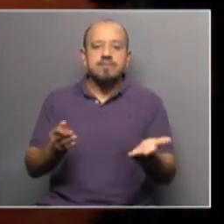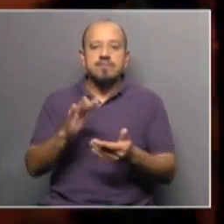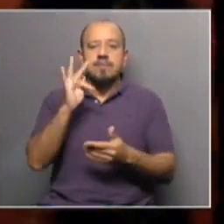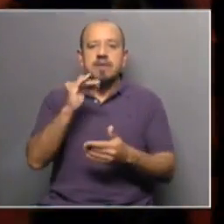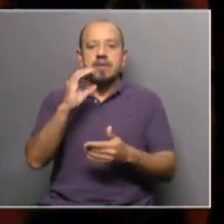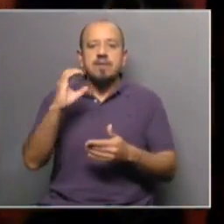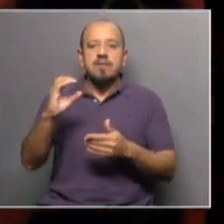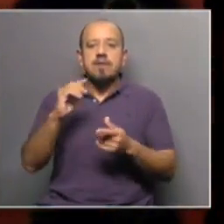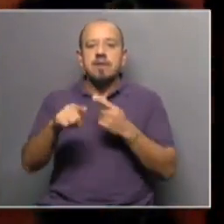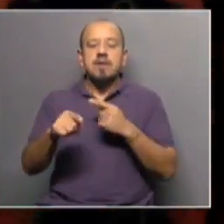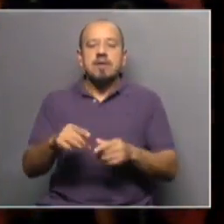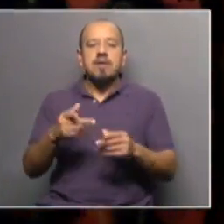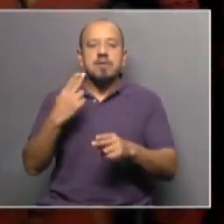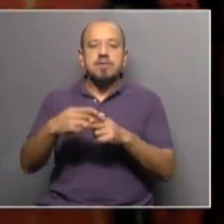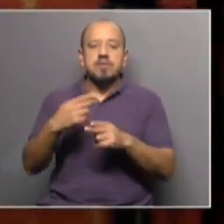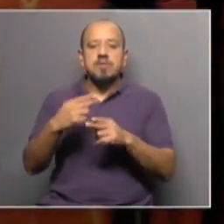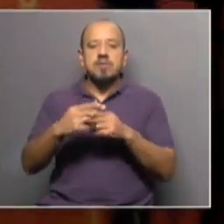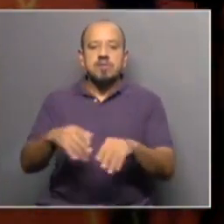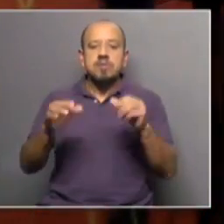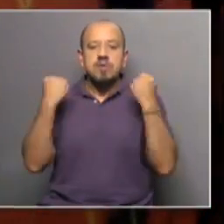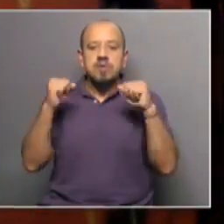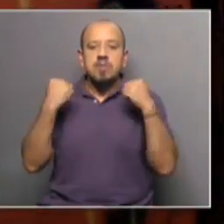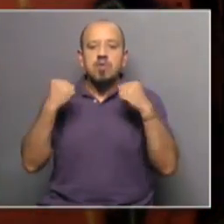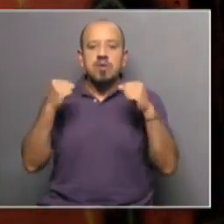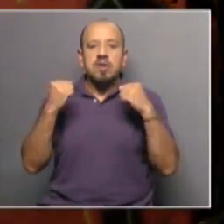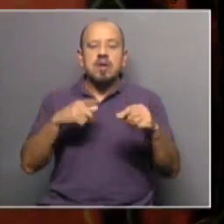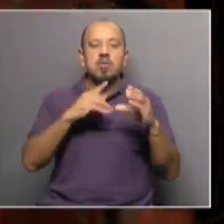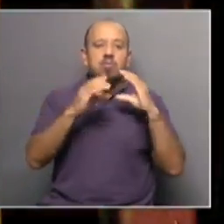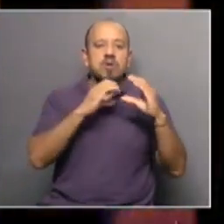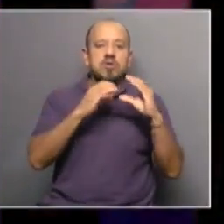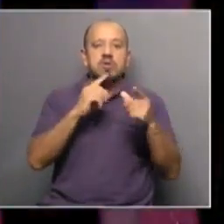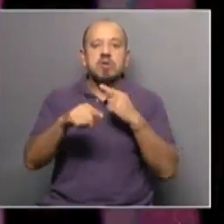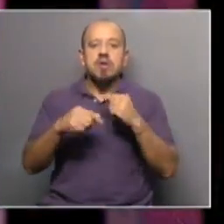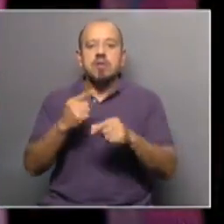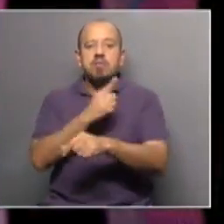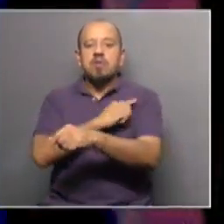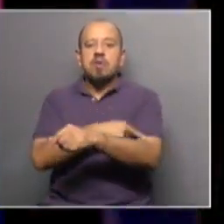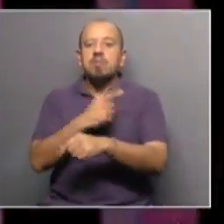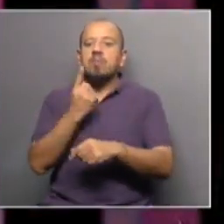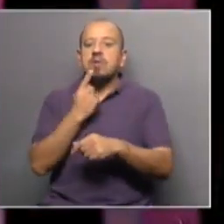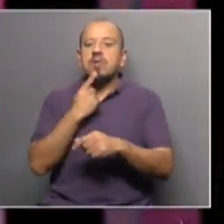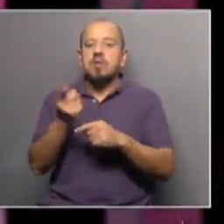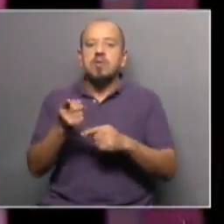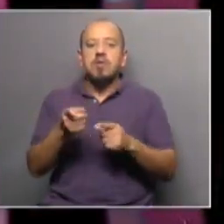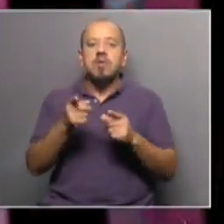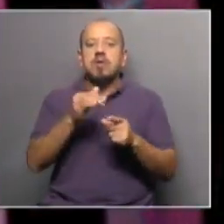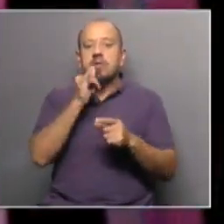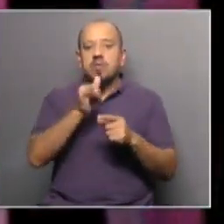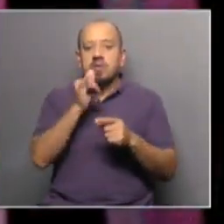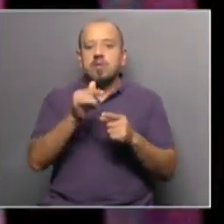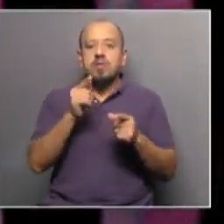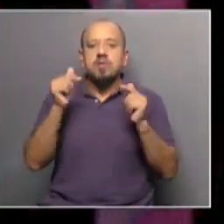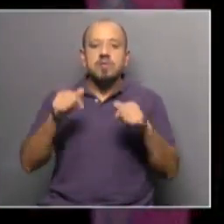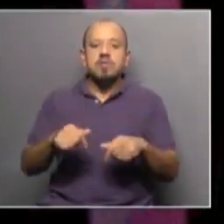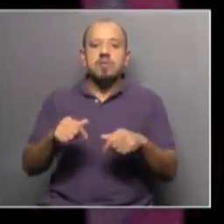pero va a ser abierto a todo público, que se llama Deporte, Medios y Poder Político. Sobre eso vamos a estar hablando con ellos. Y les cuento que